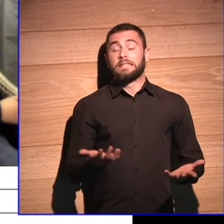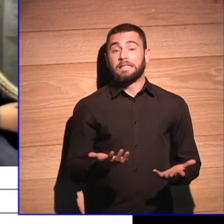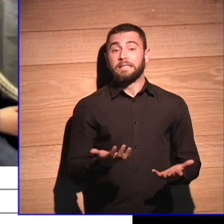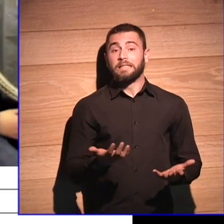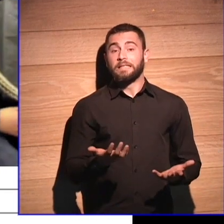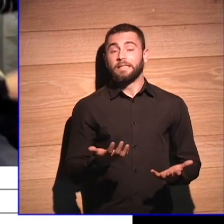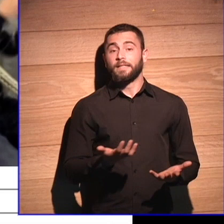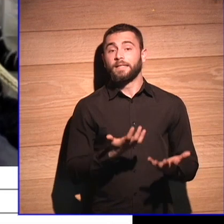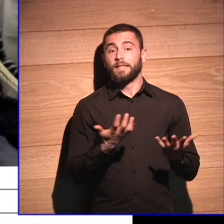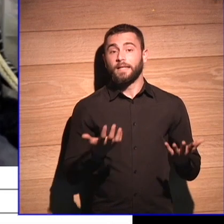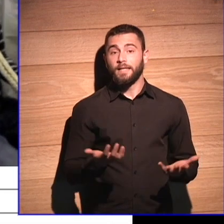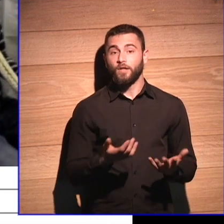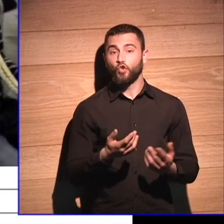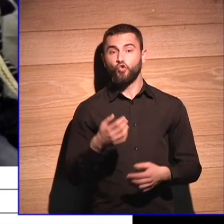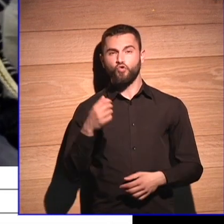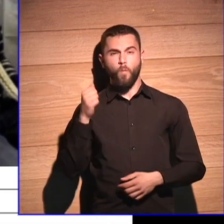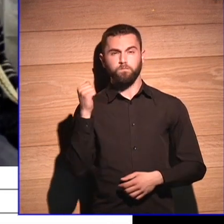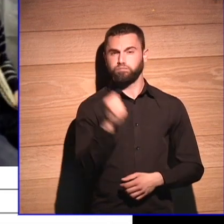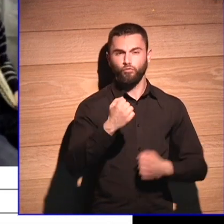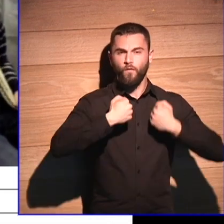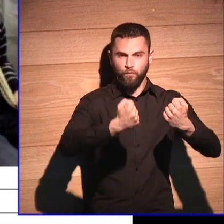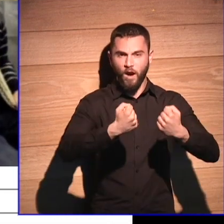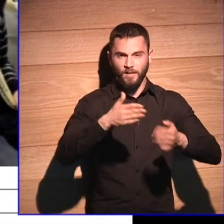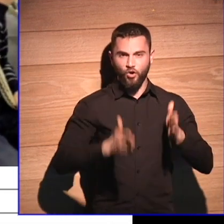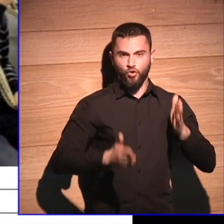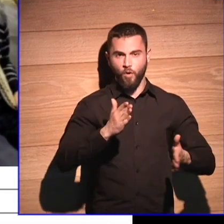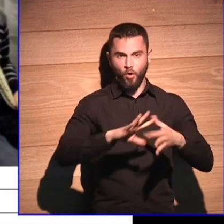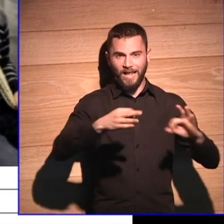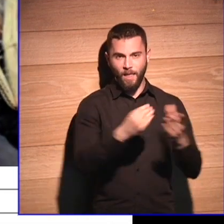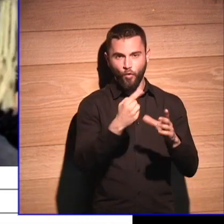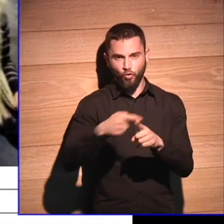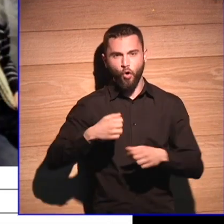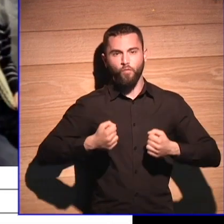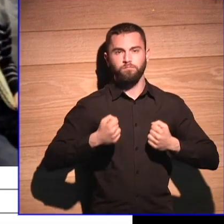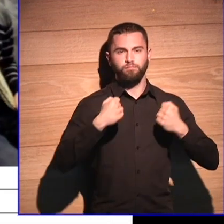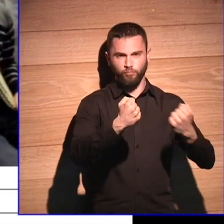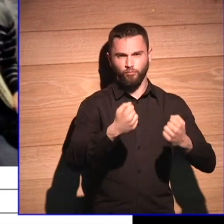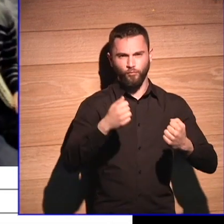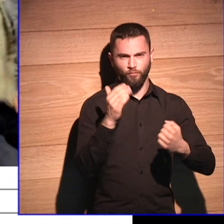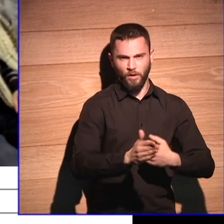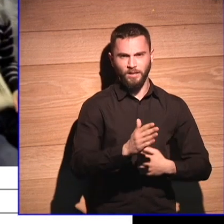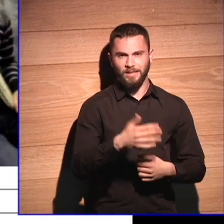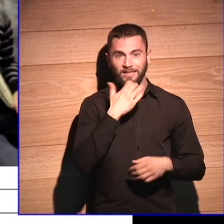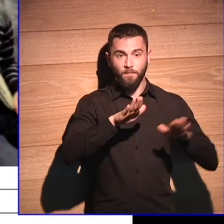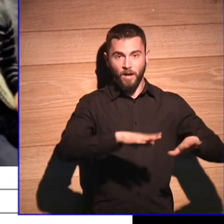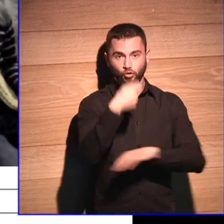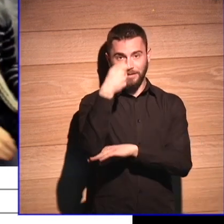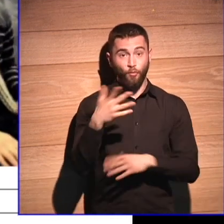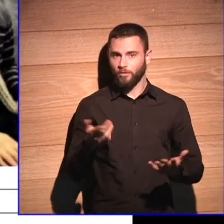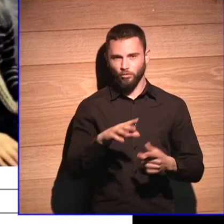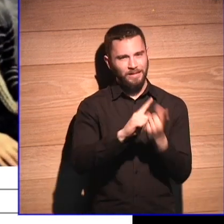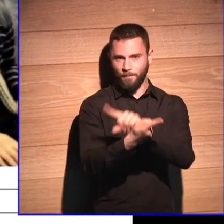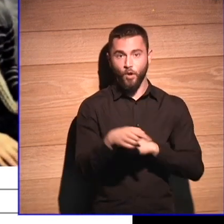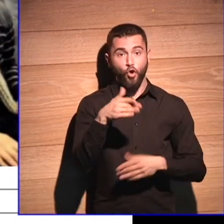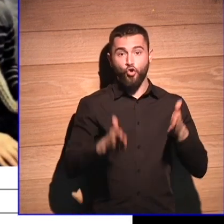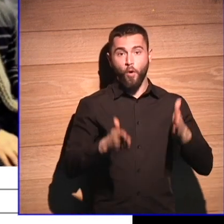dar un golpe fuerte, que es lo que haría un robot en una cadena de producción si consiguiéramos pararlo, pues el robot